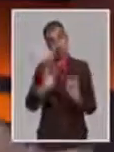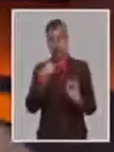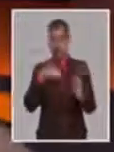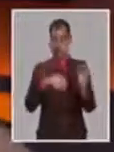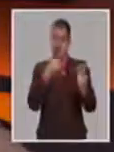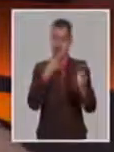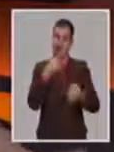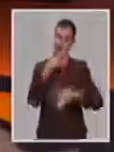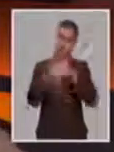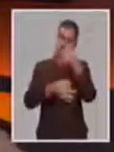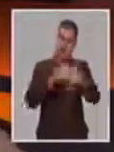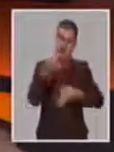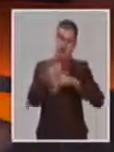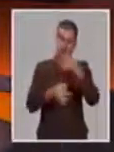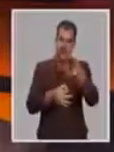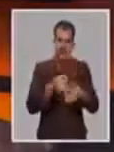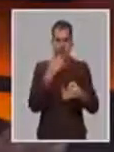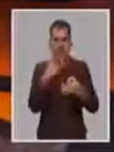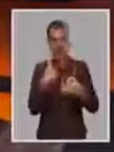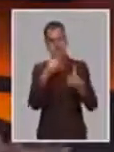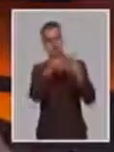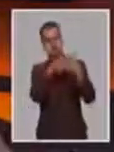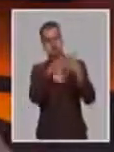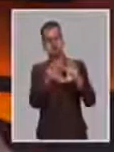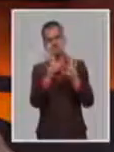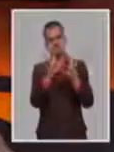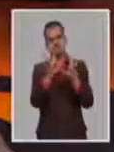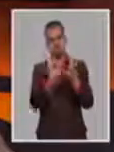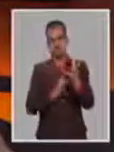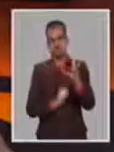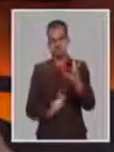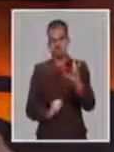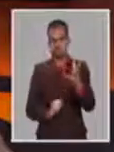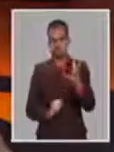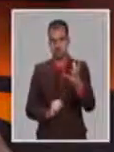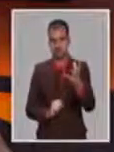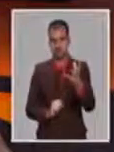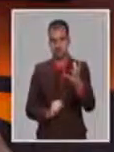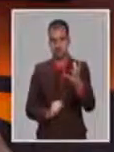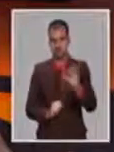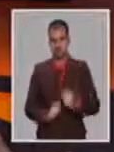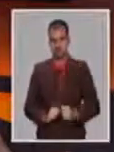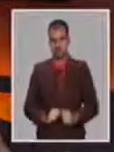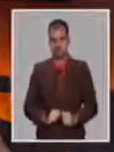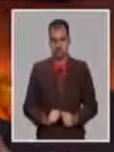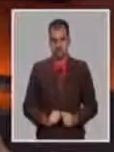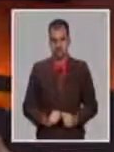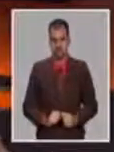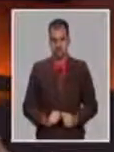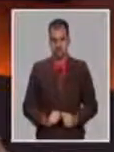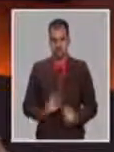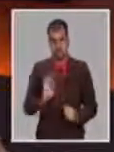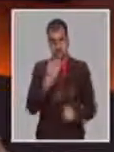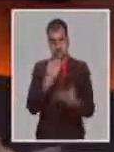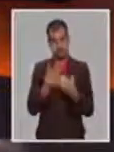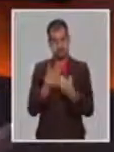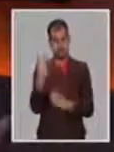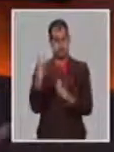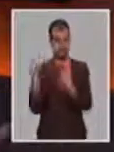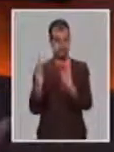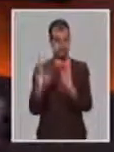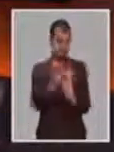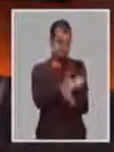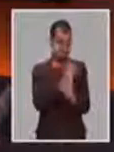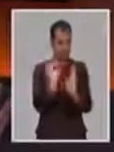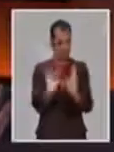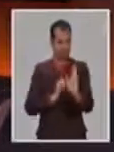nuestro pueblo algunos aspectos metodológicos, pero sobre todo operacionales de cómo ha sido concebido este ensayo clínico